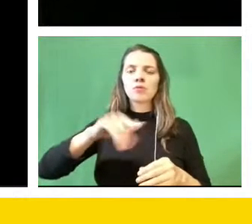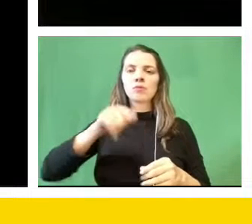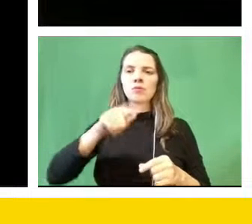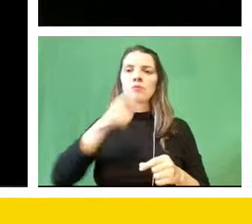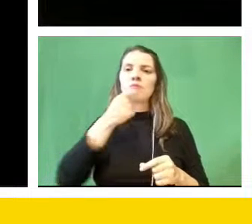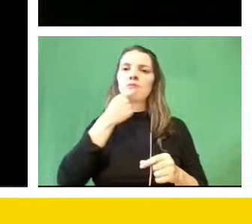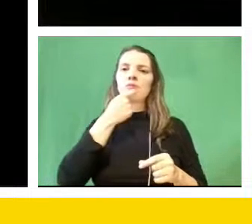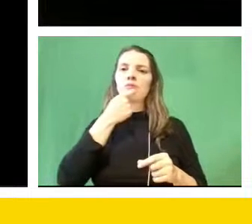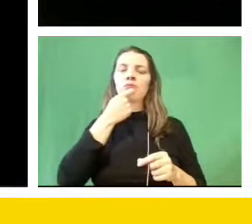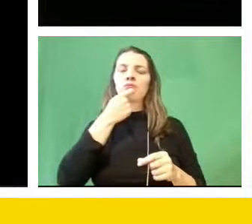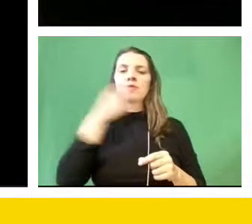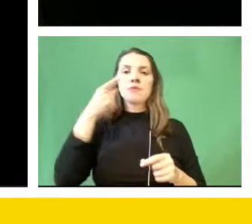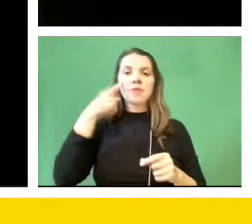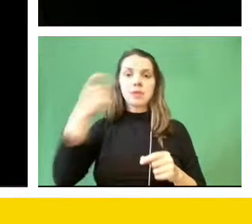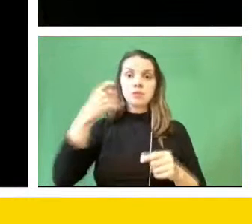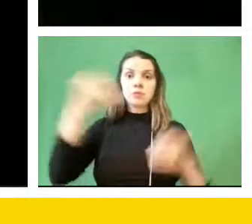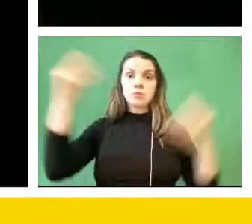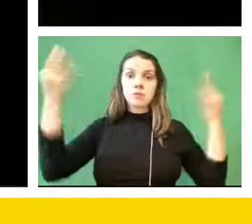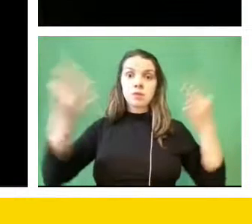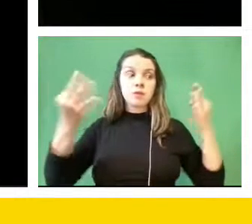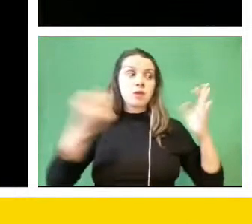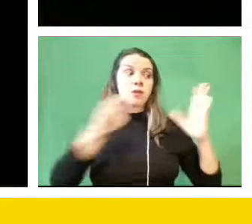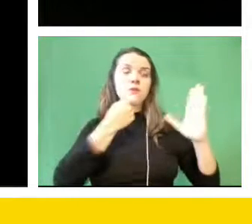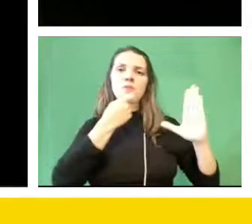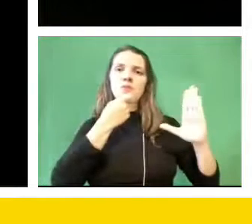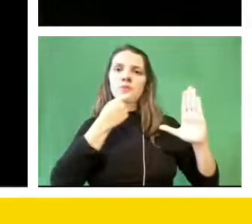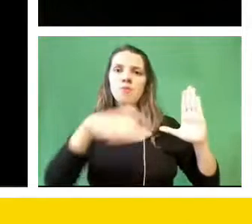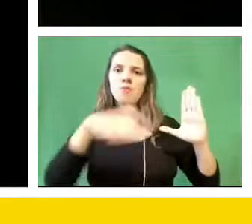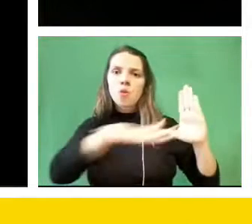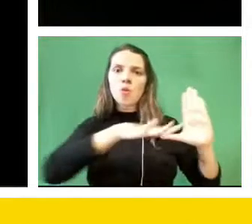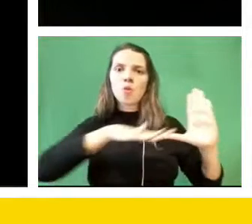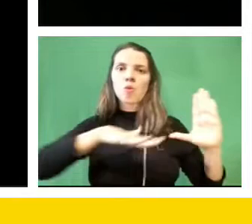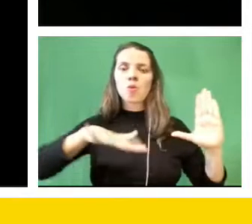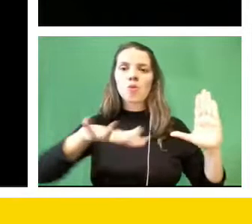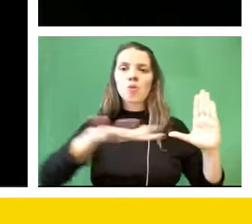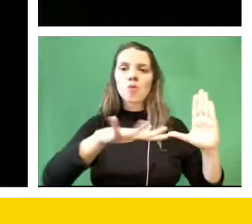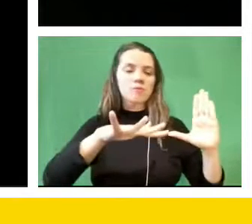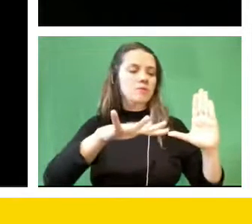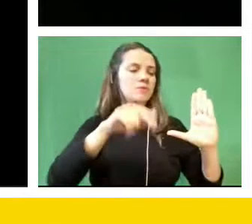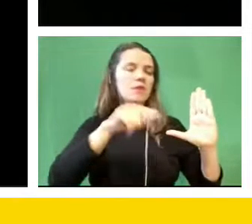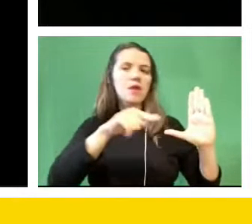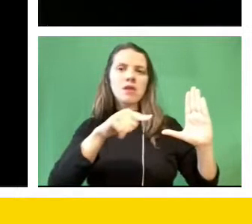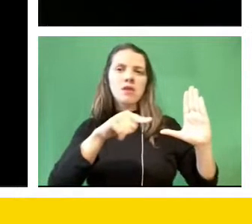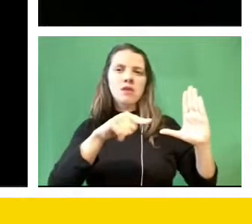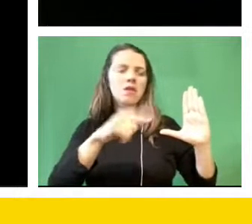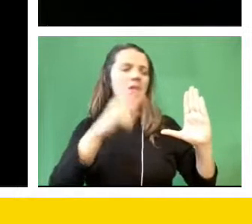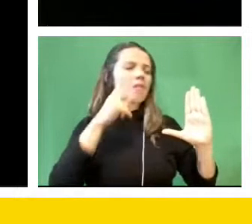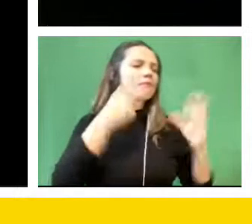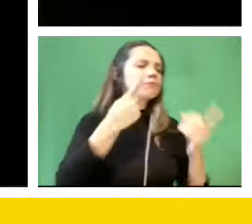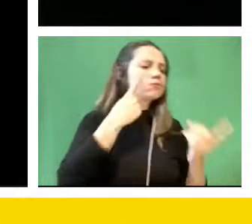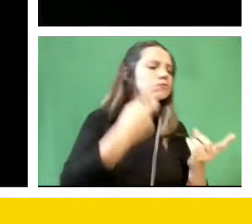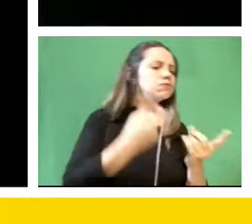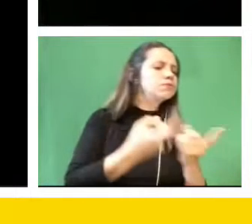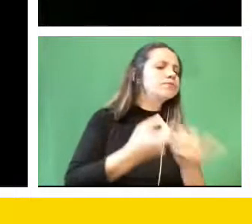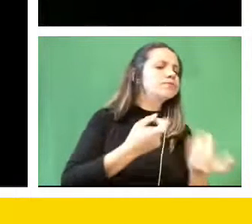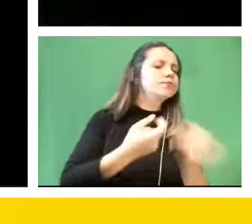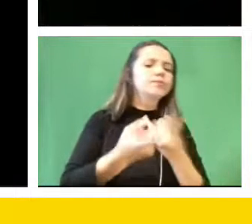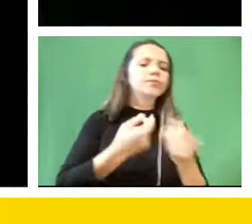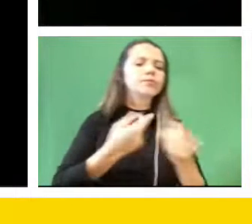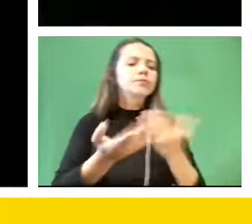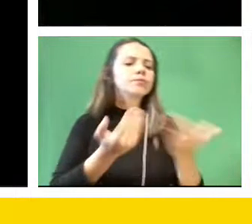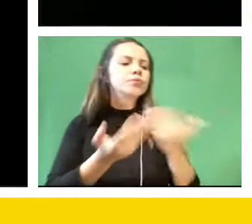Y dentro de esa creación de instrumentos de evaluación, teníamos que